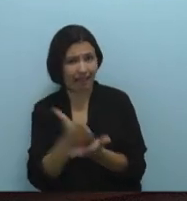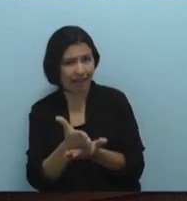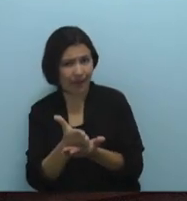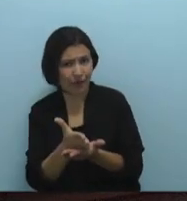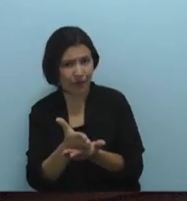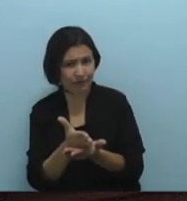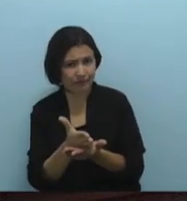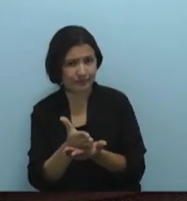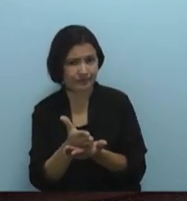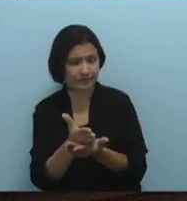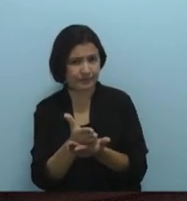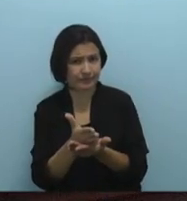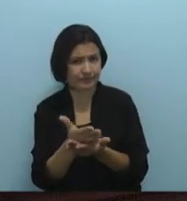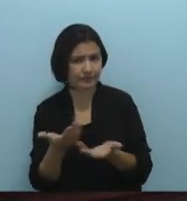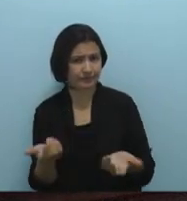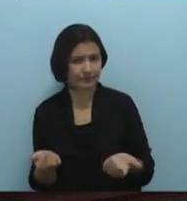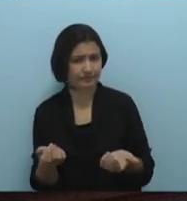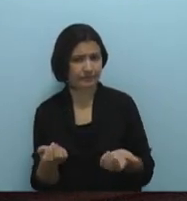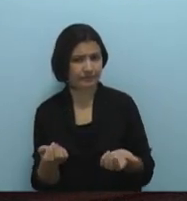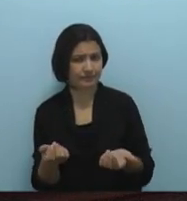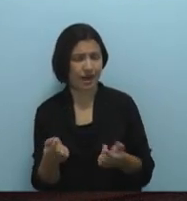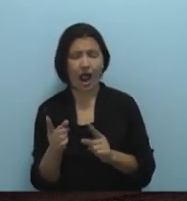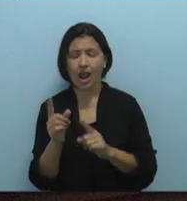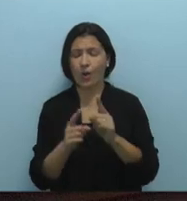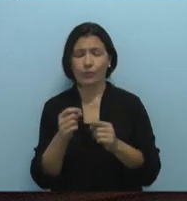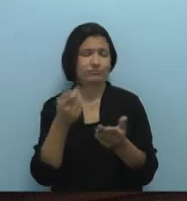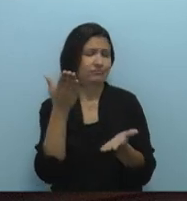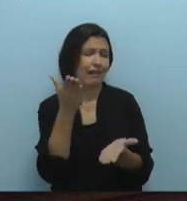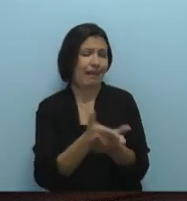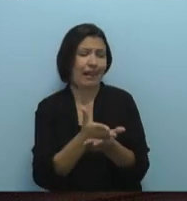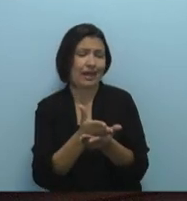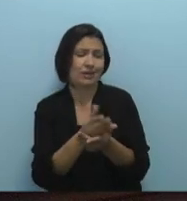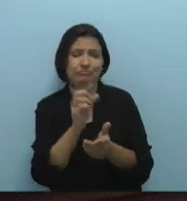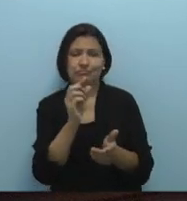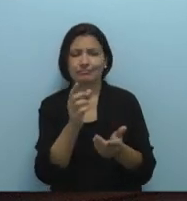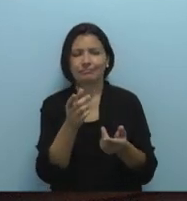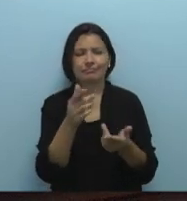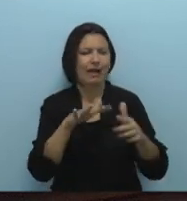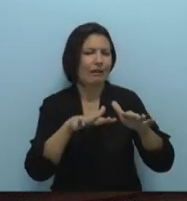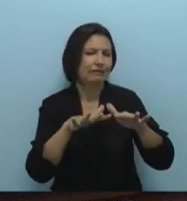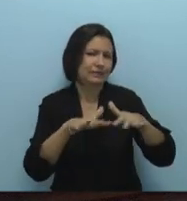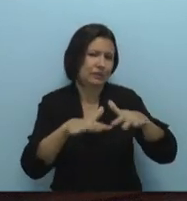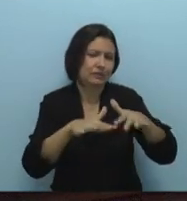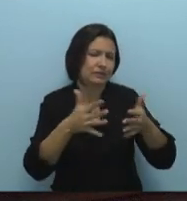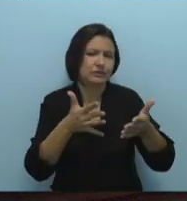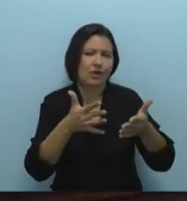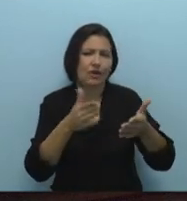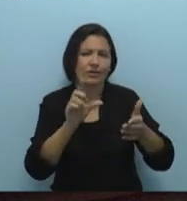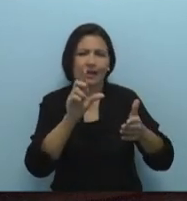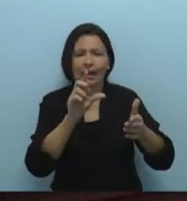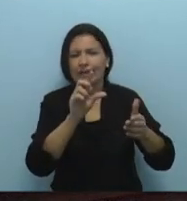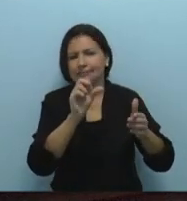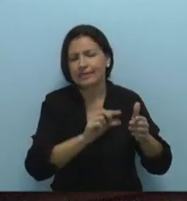que son delitos que no van a llegar, por supuesto, a un juicio oral, porque son menores. Pero qué mejor que pensar en un